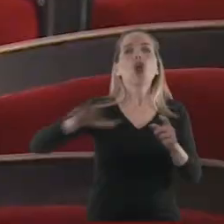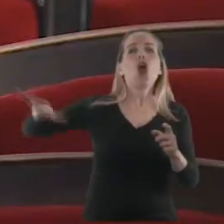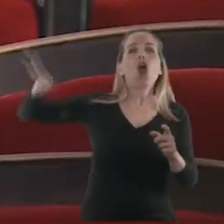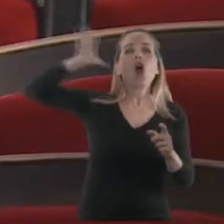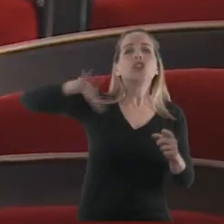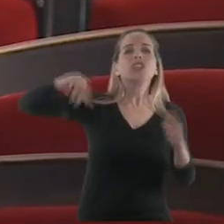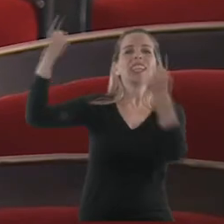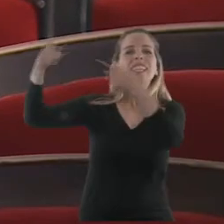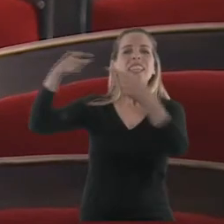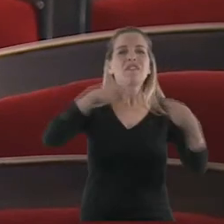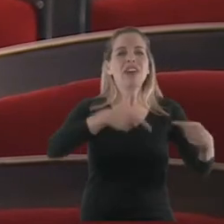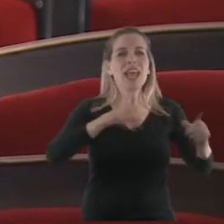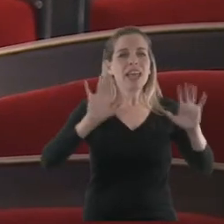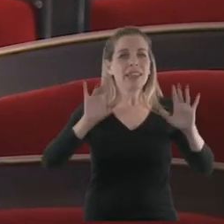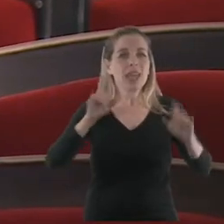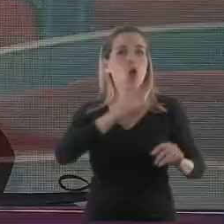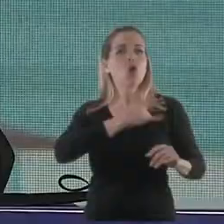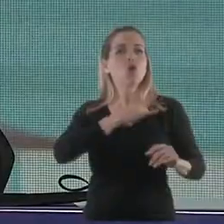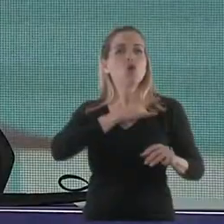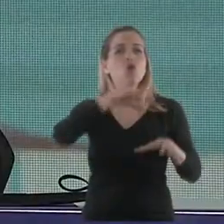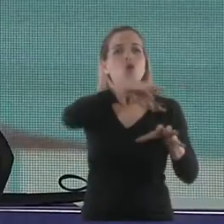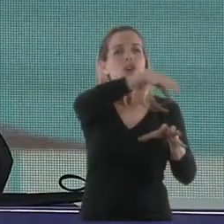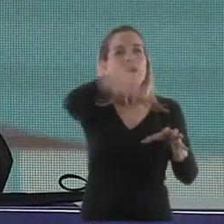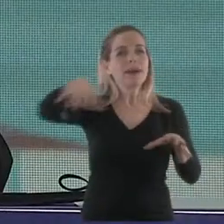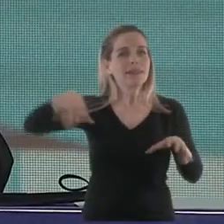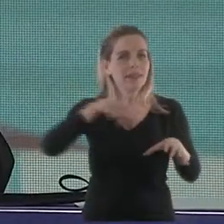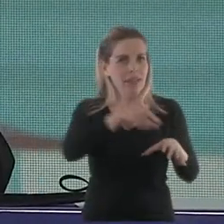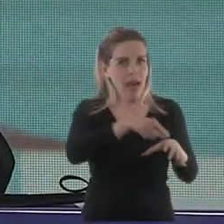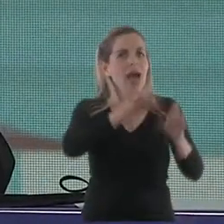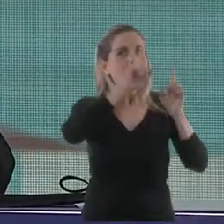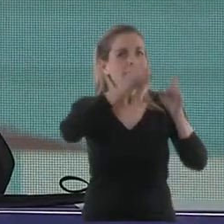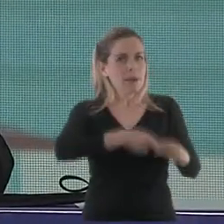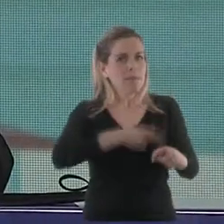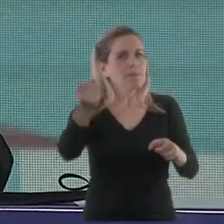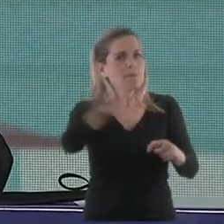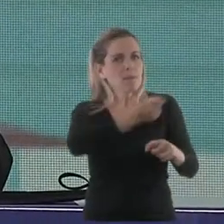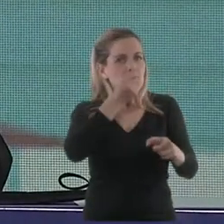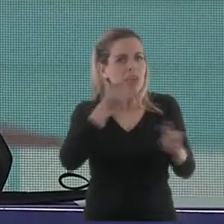Ahora, la universidad también acompañó esos pasos.